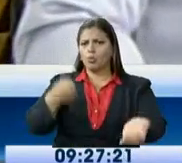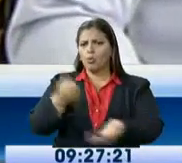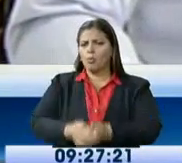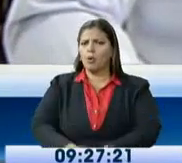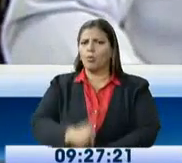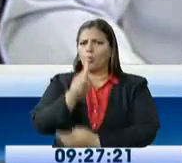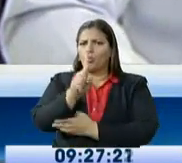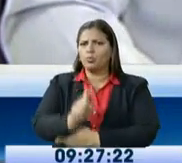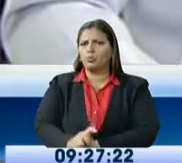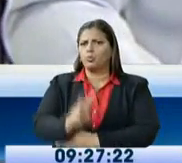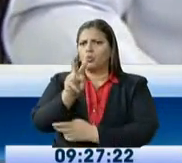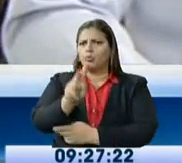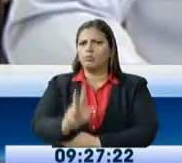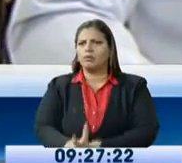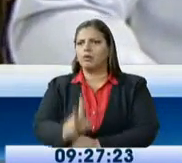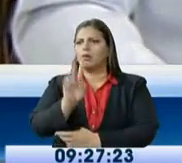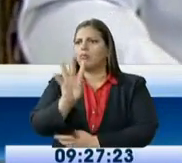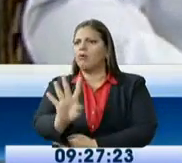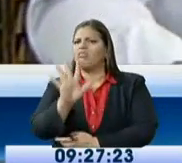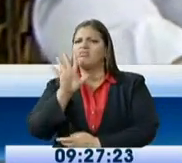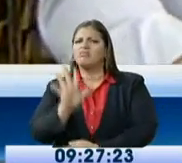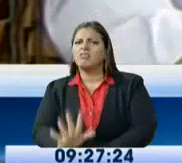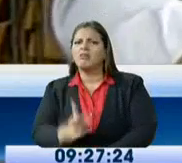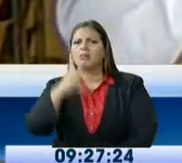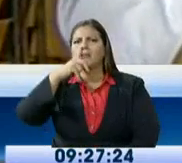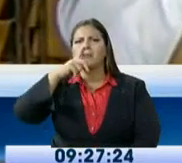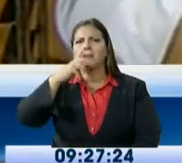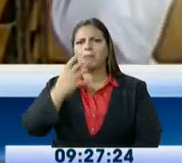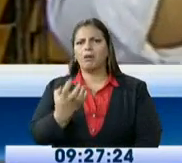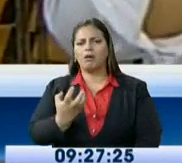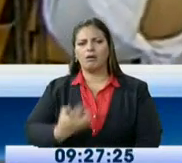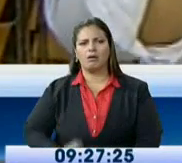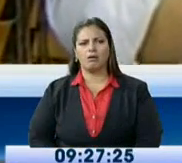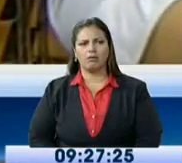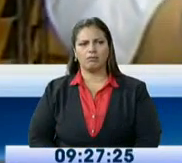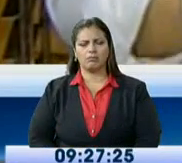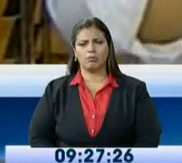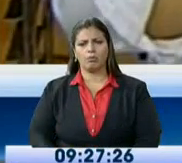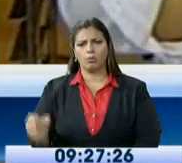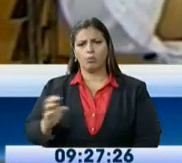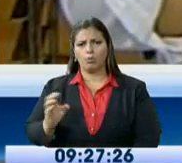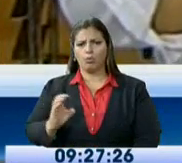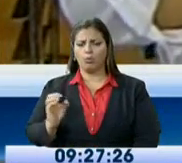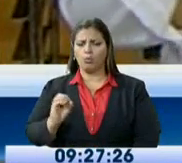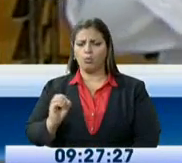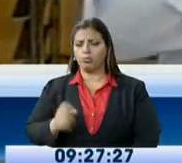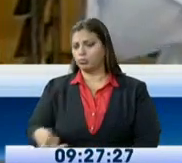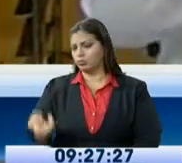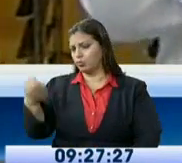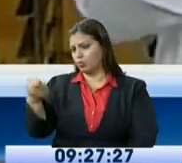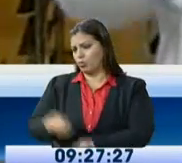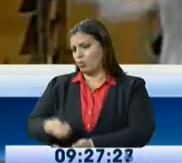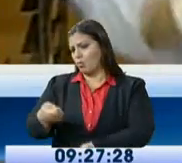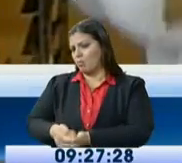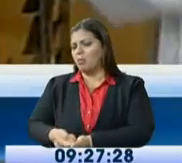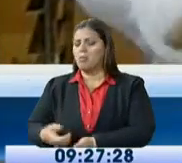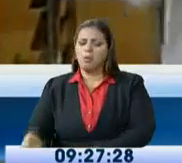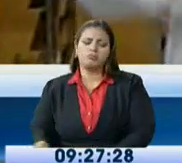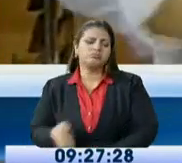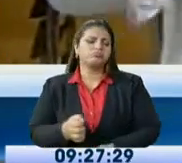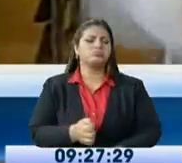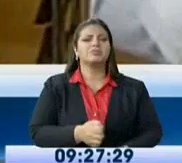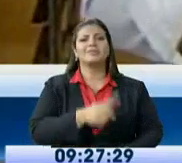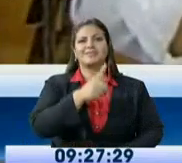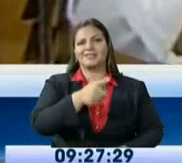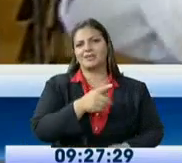de dos, de tres, de cuatro, cinco llevan. Cliente. Oiga, de cinco panes. Incluso se lo puede llevar a la oficina, porque en la oficina a las 4 de la tarde, cuando ya ha pasado el almuerzo, ya se